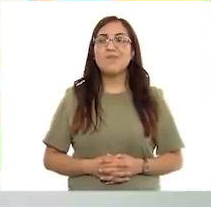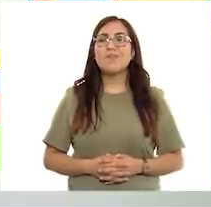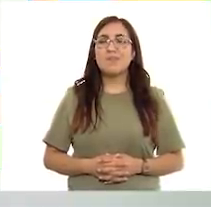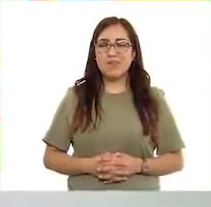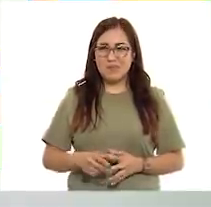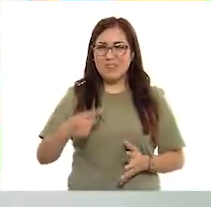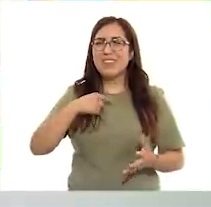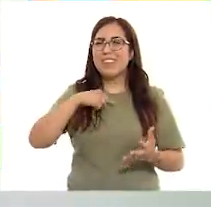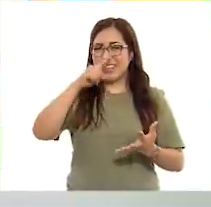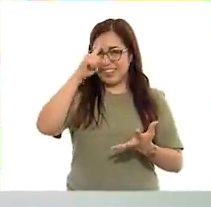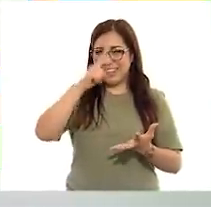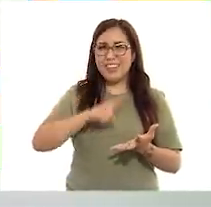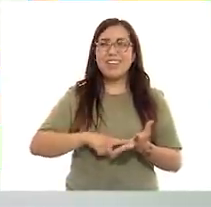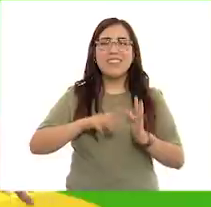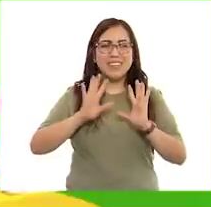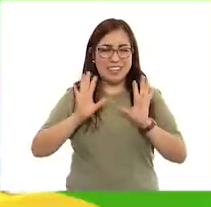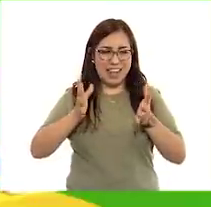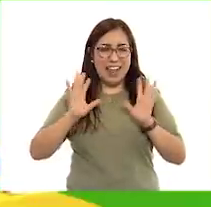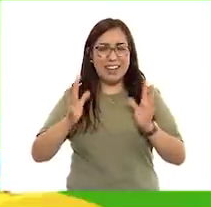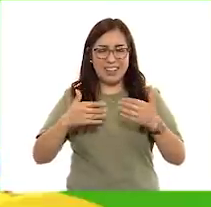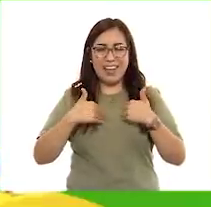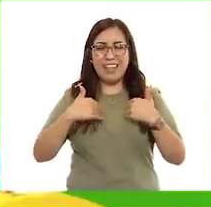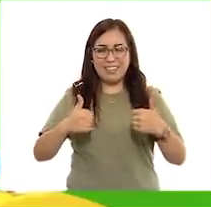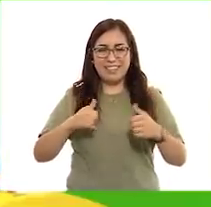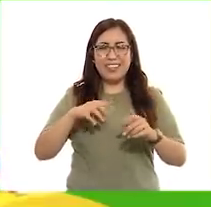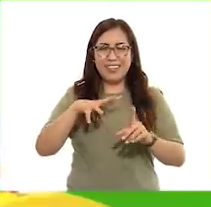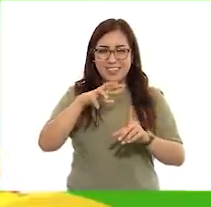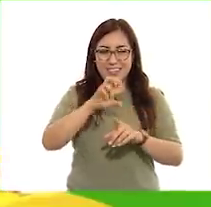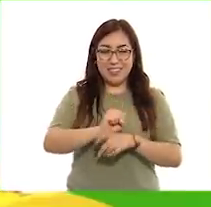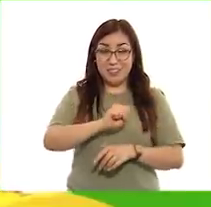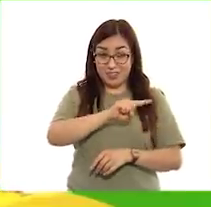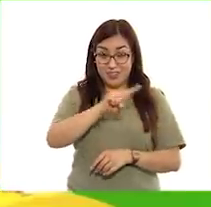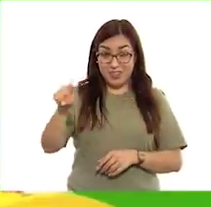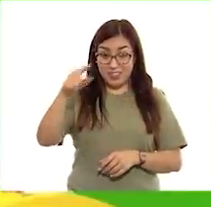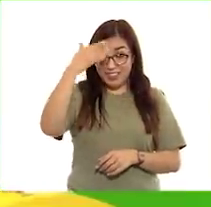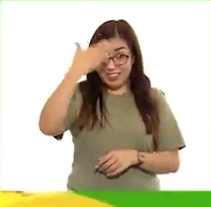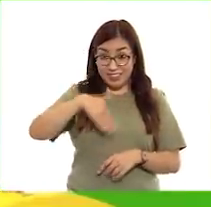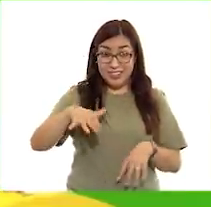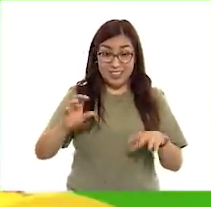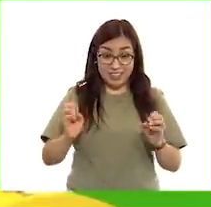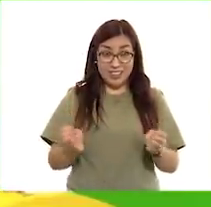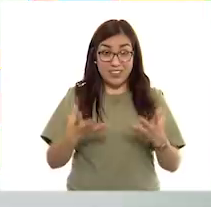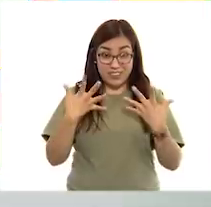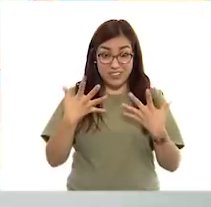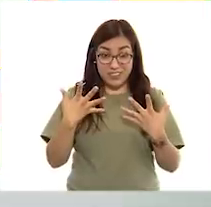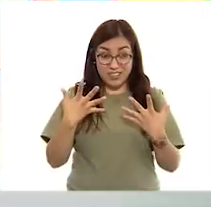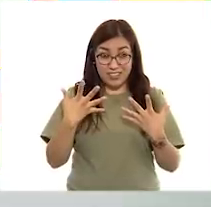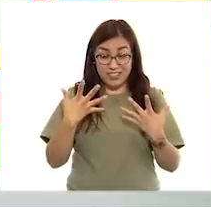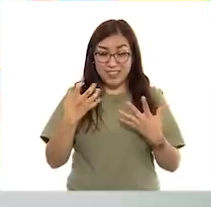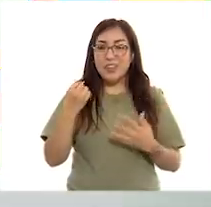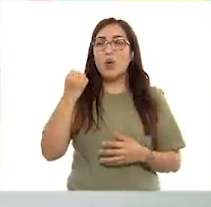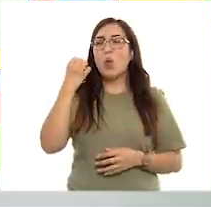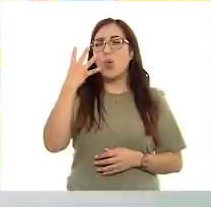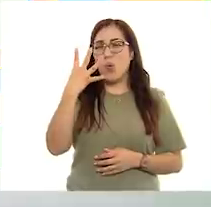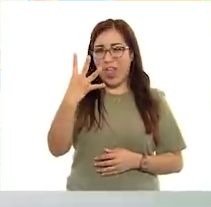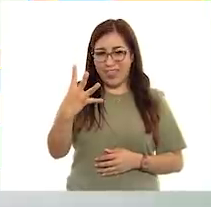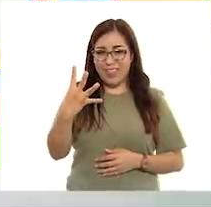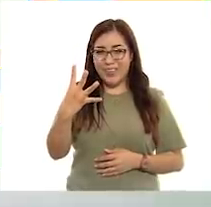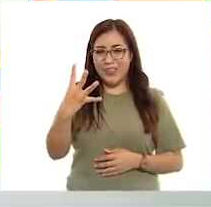Como que yo ya sé cuántos son. ¿Y ustedes ya saben cuántos son? ¡Cuatro!